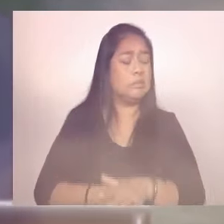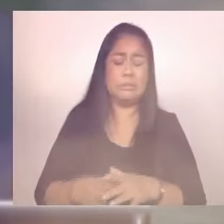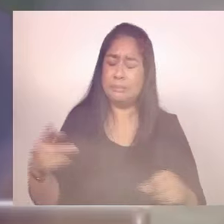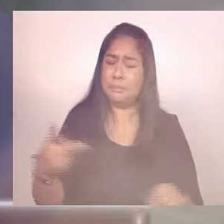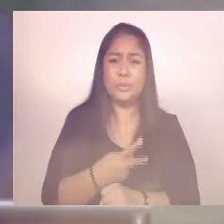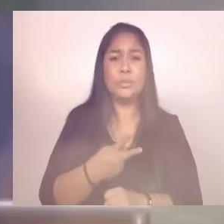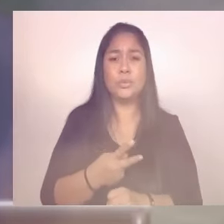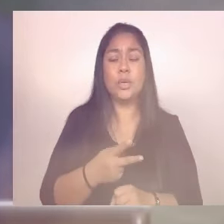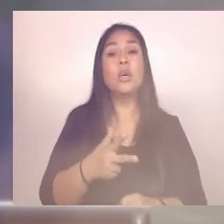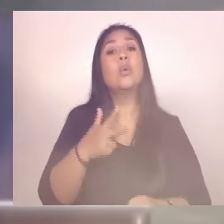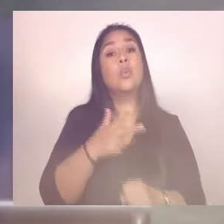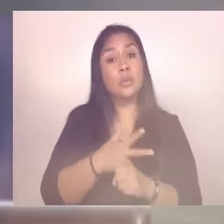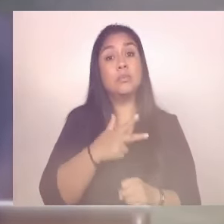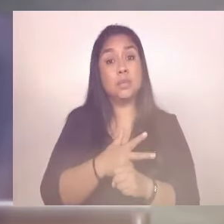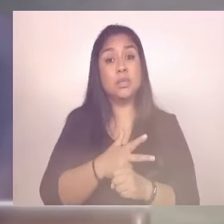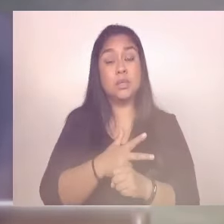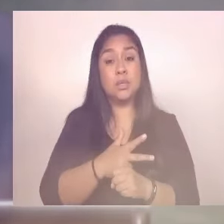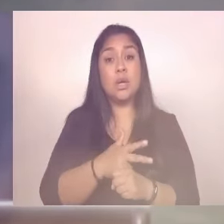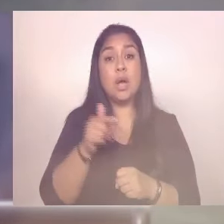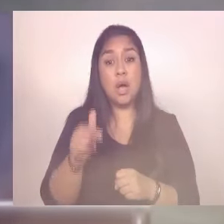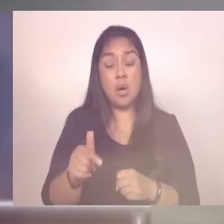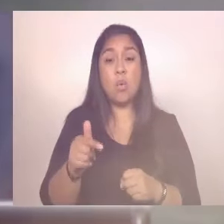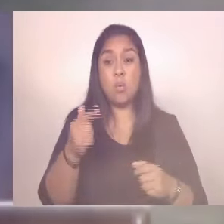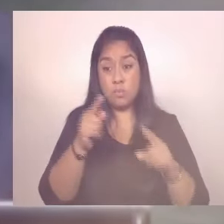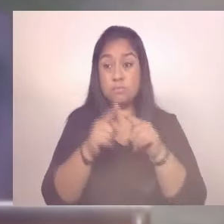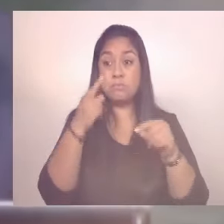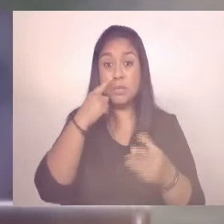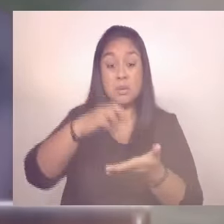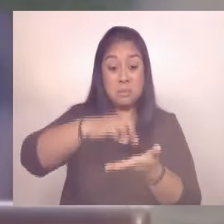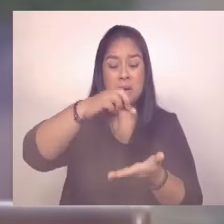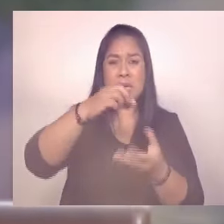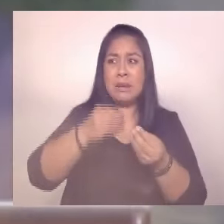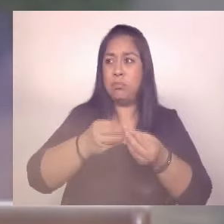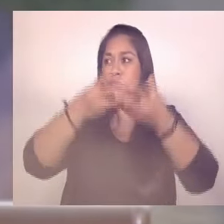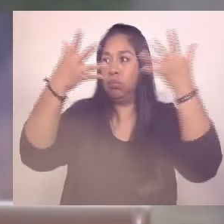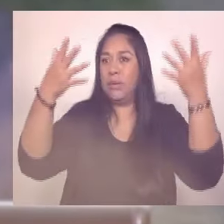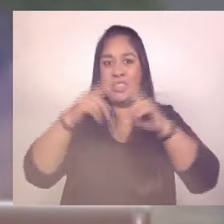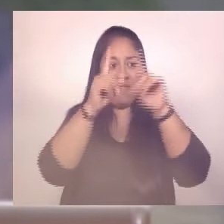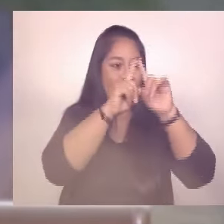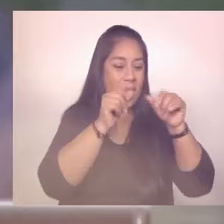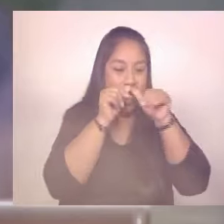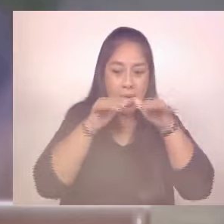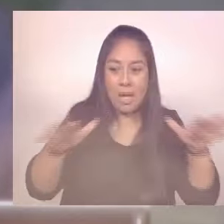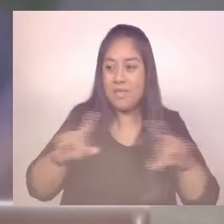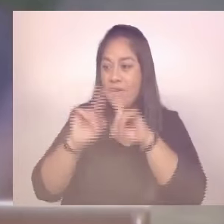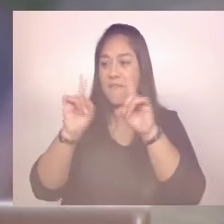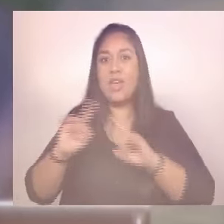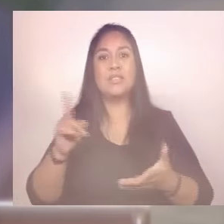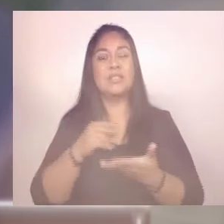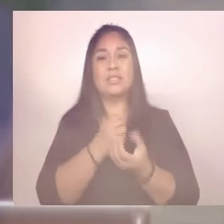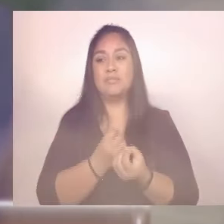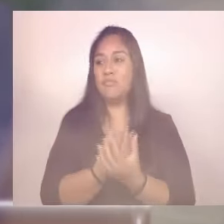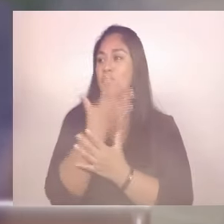futuro. Guatemala, a pesar de ser un país mega diverso, es